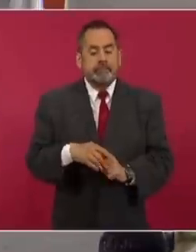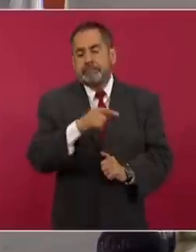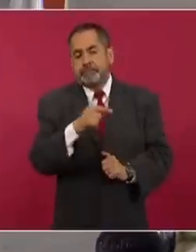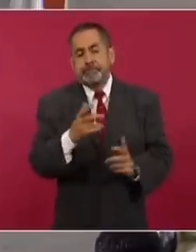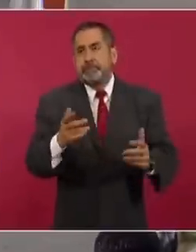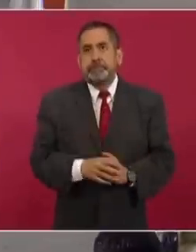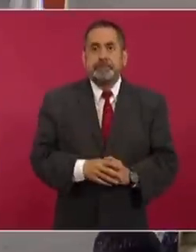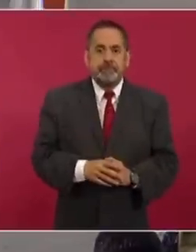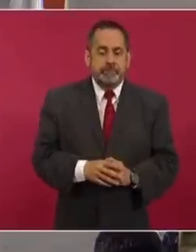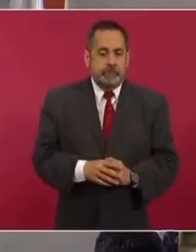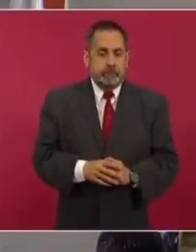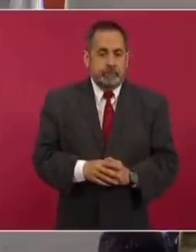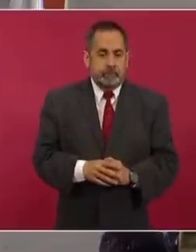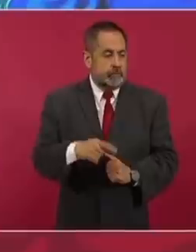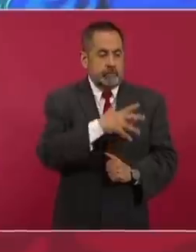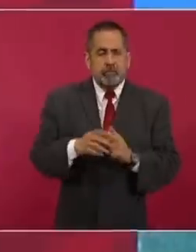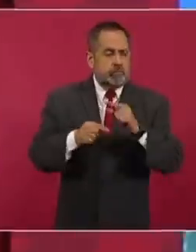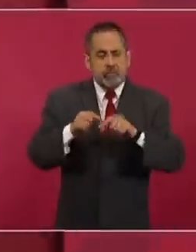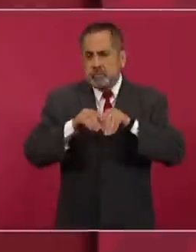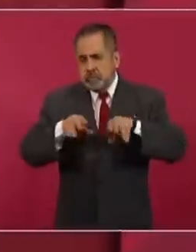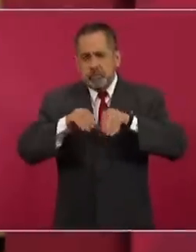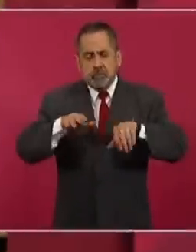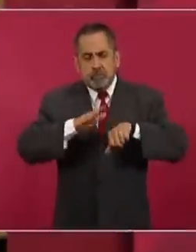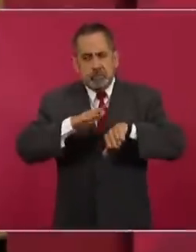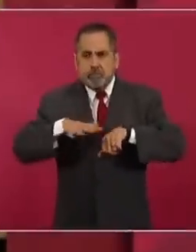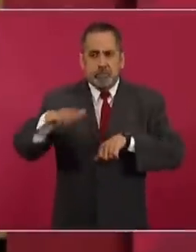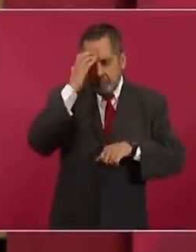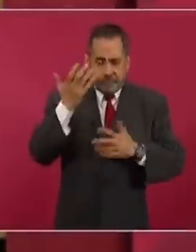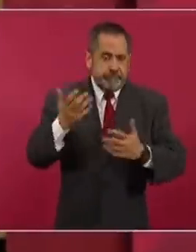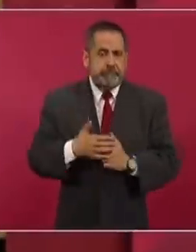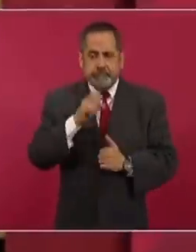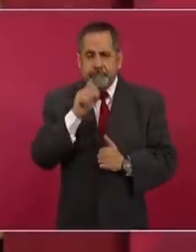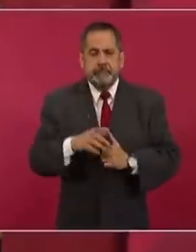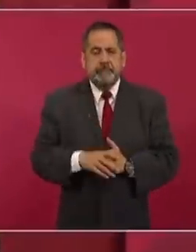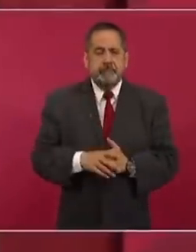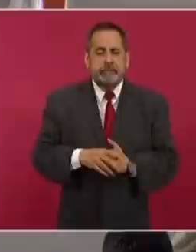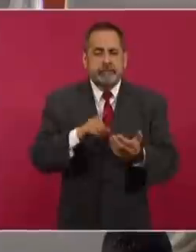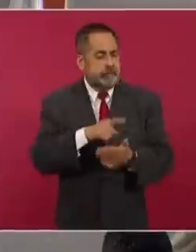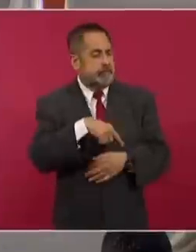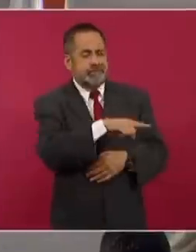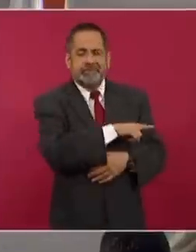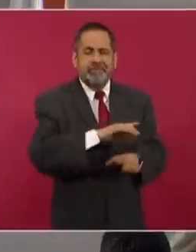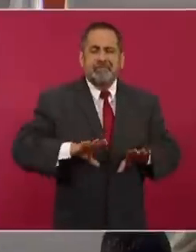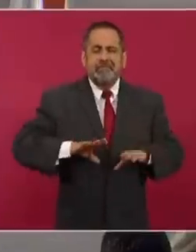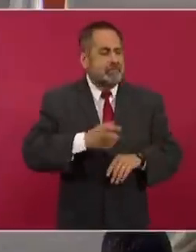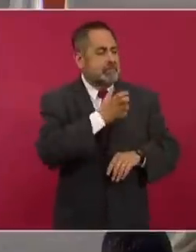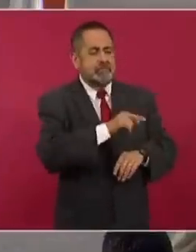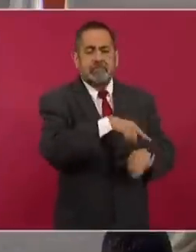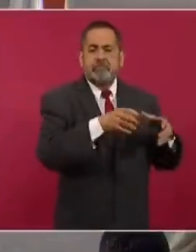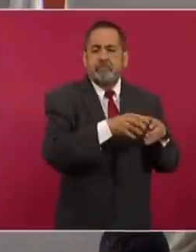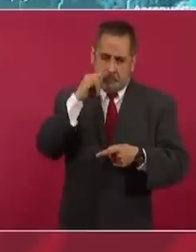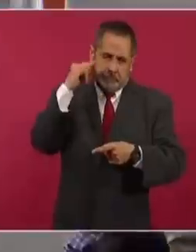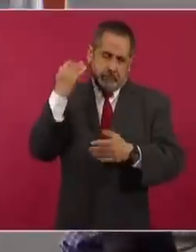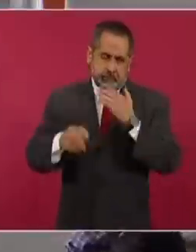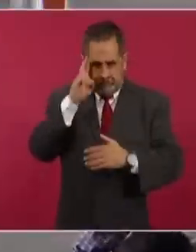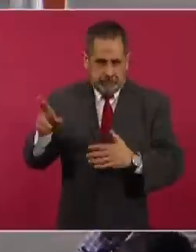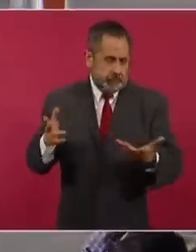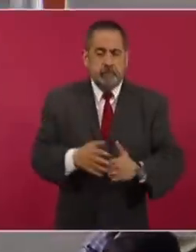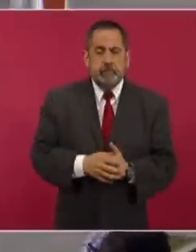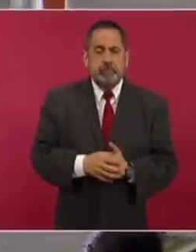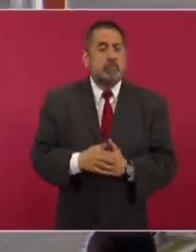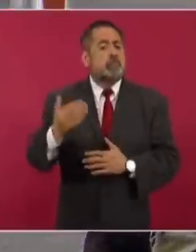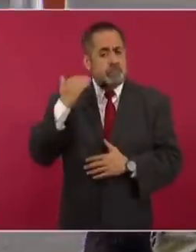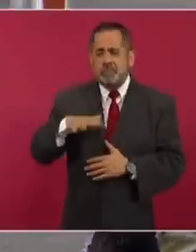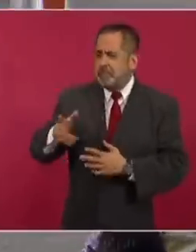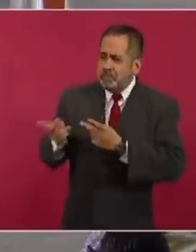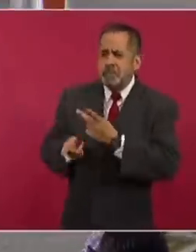es mala fe. Pero en todo esto también hay una actitud clasista. Se hicieron